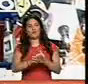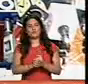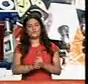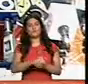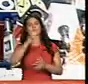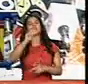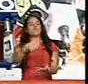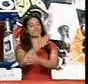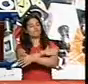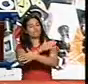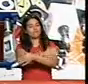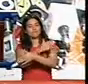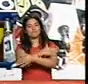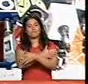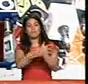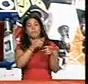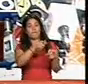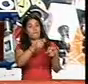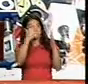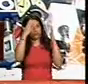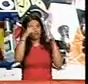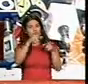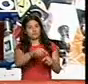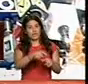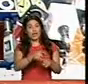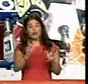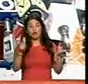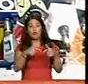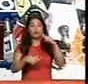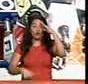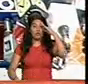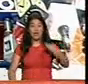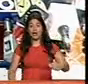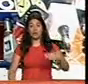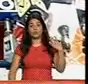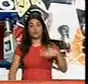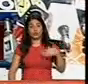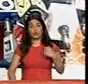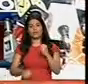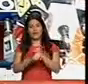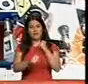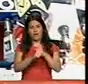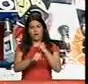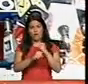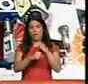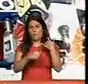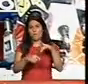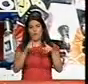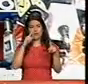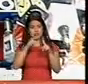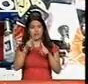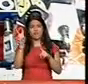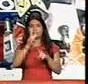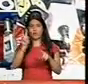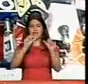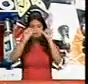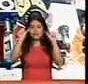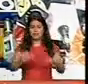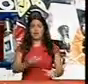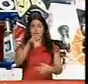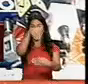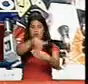un reconocimiento porque hay que ver lo que los soldados de patria hacen para que nuestro país tenga un sistema